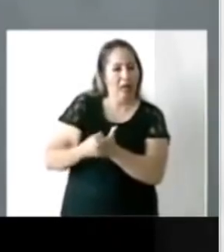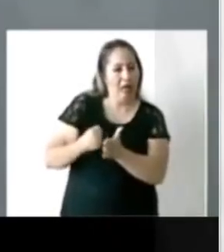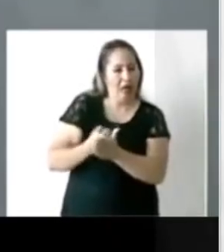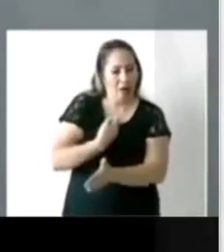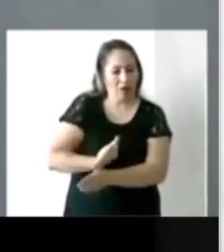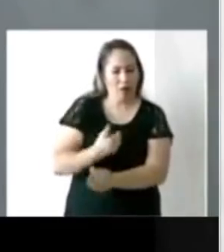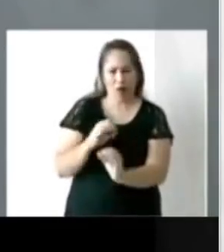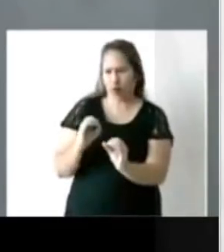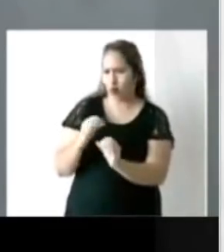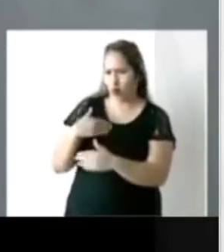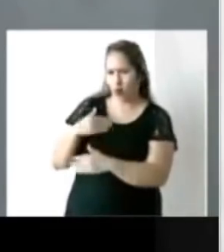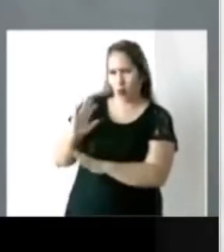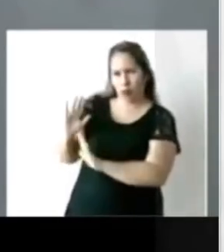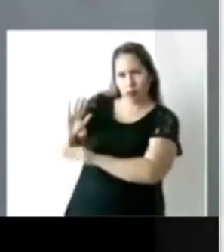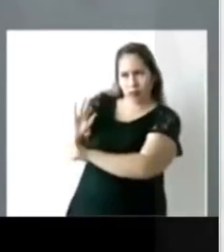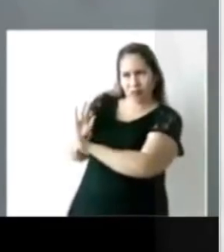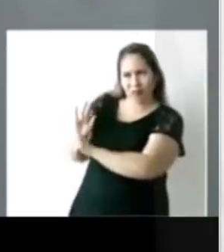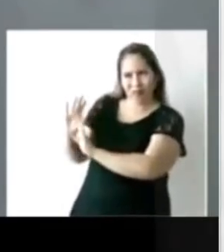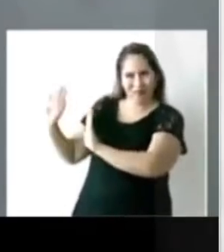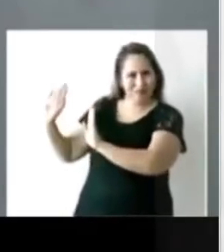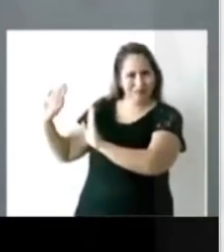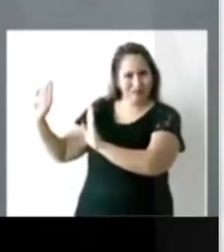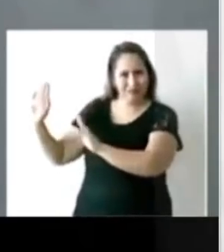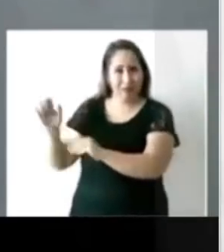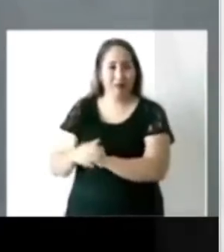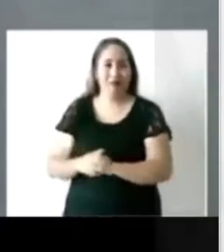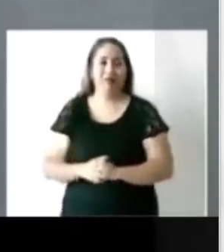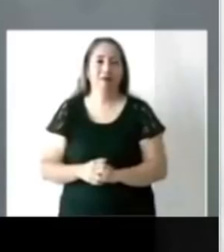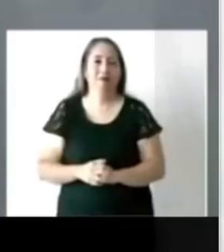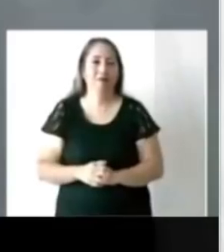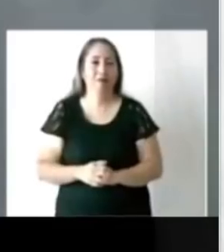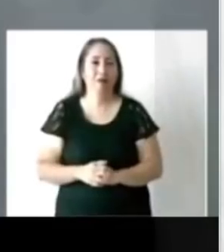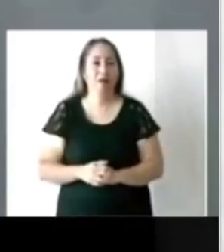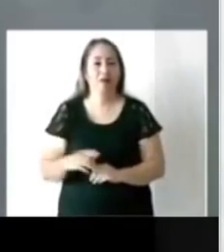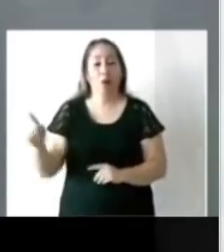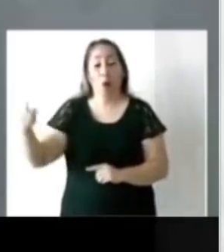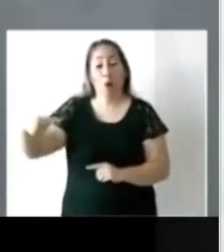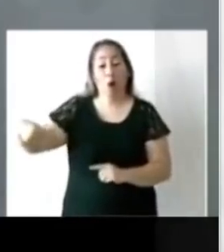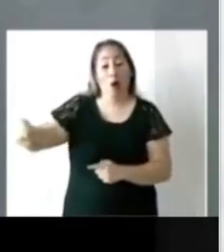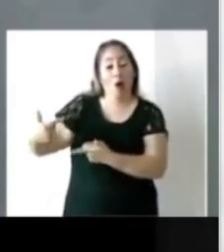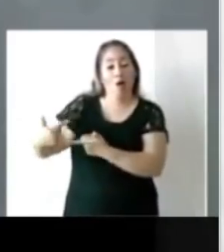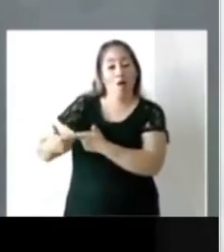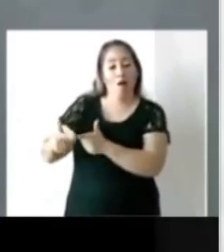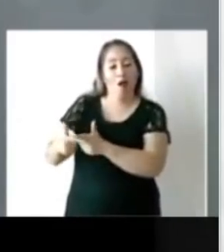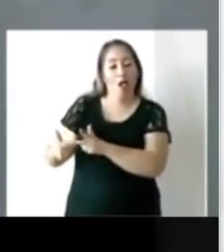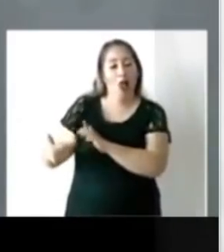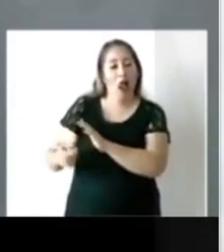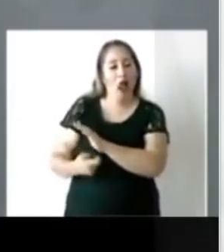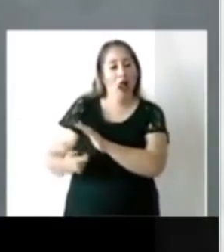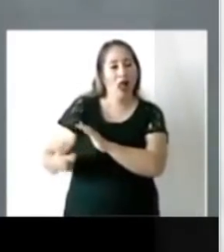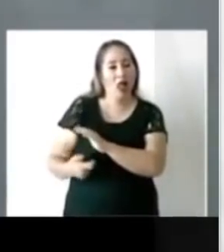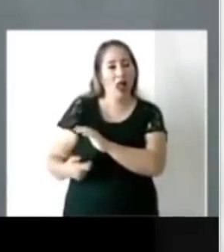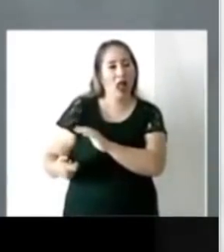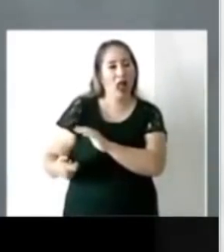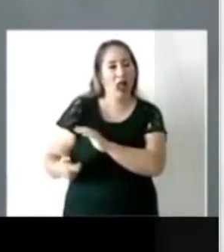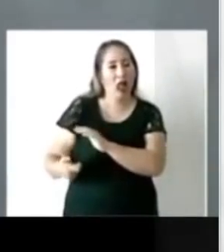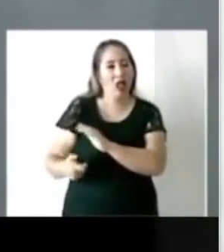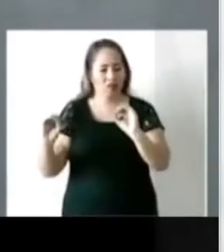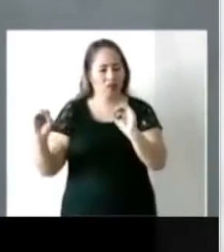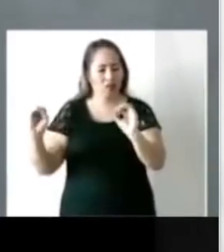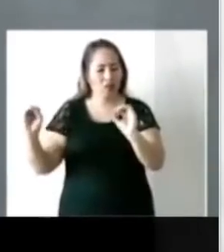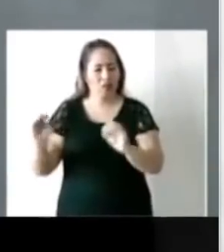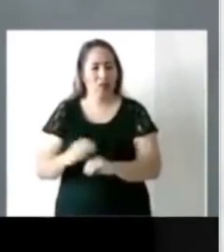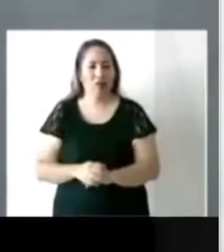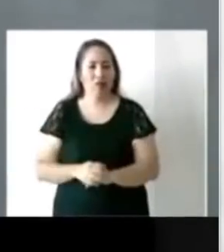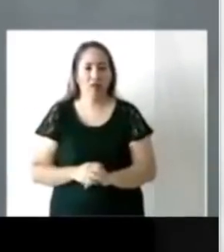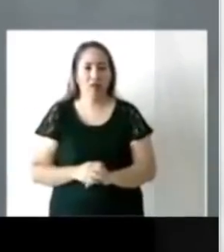por influyentes que sean, por